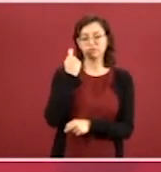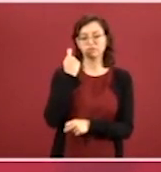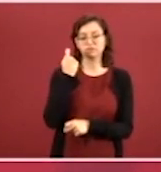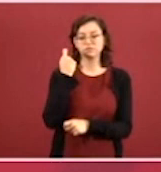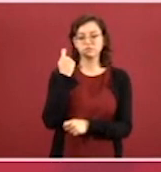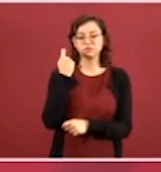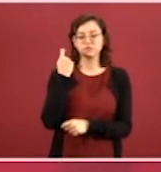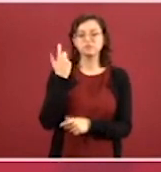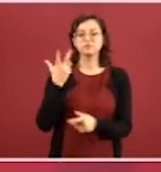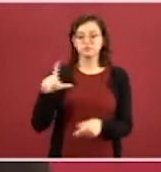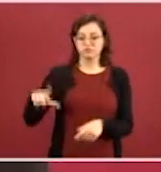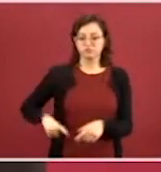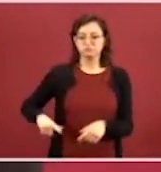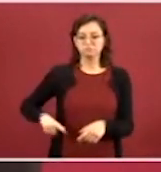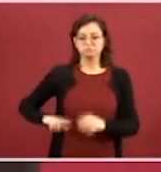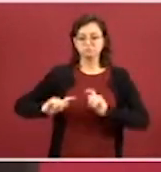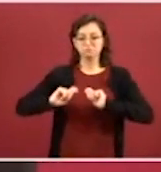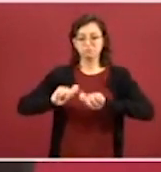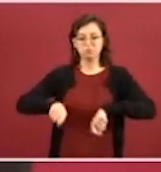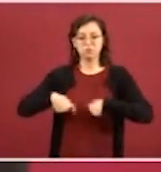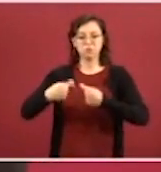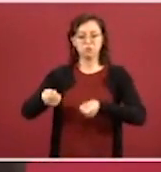otorgada por el gobierno